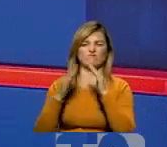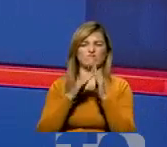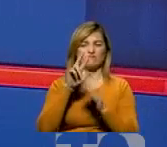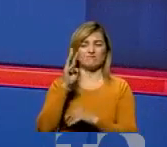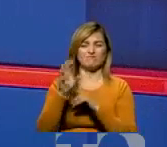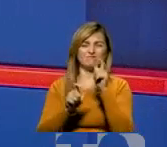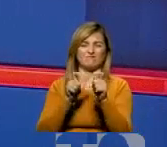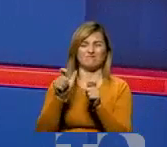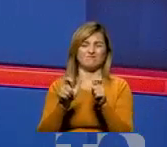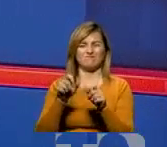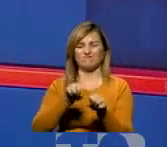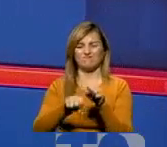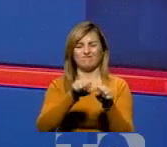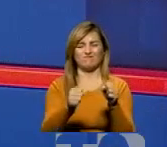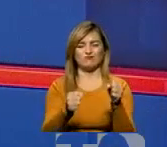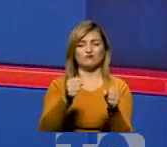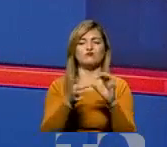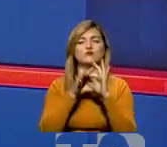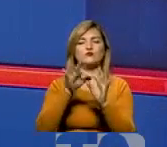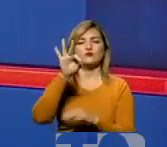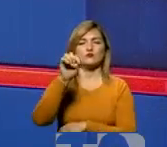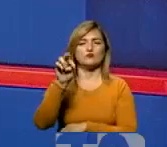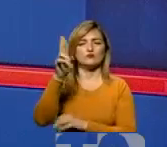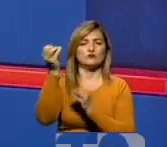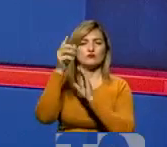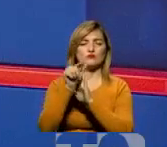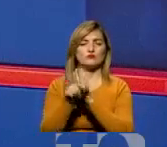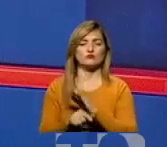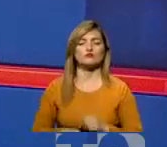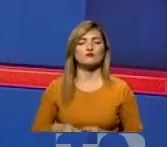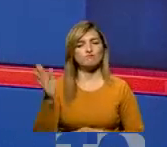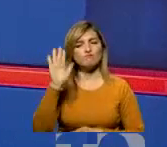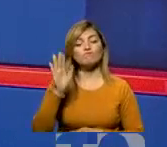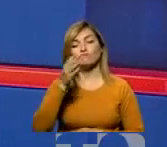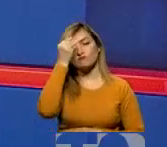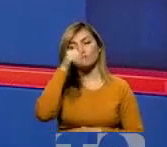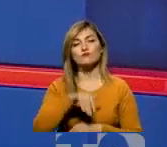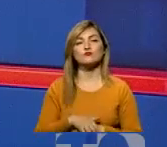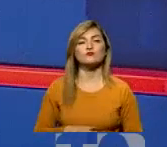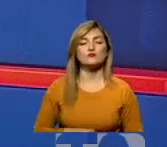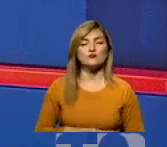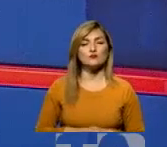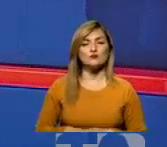360 personas. En el lugar está nuestra compañera Fernanda Ceballos para contarnos todos los detalles. Fer, adelante, buenas tardes.